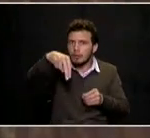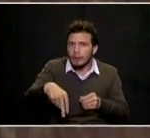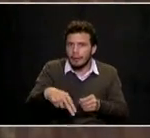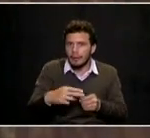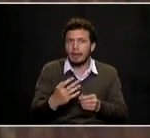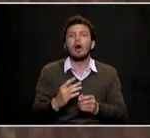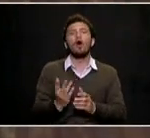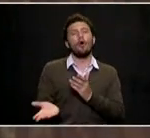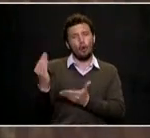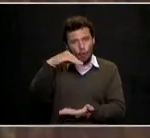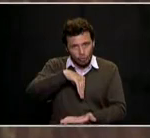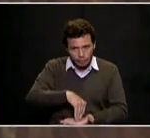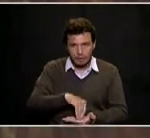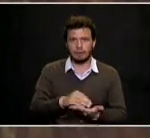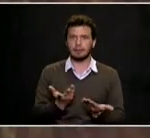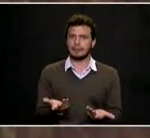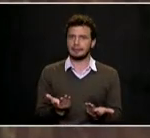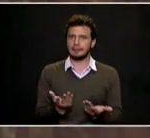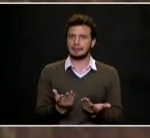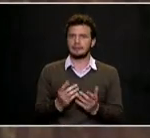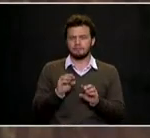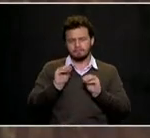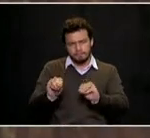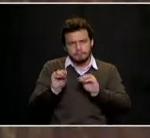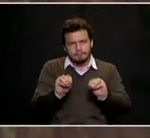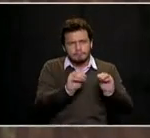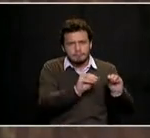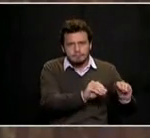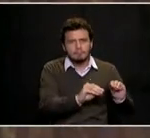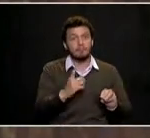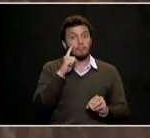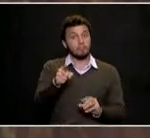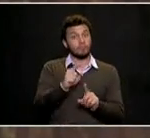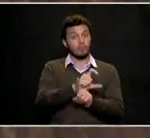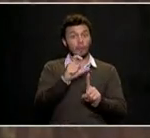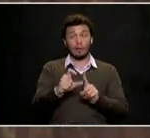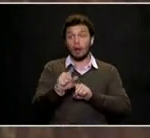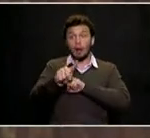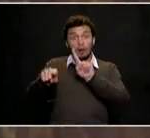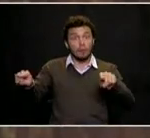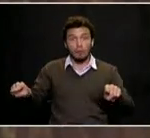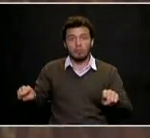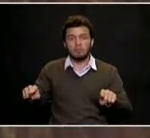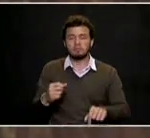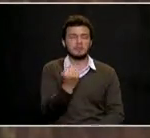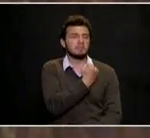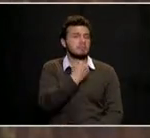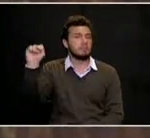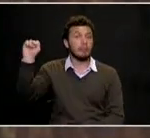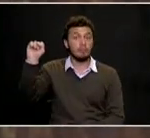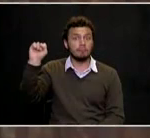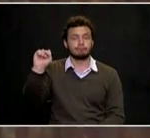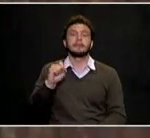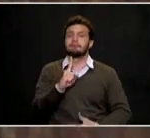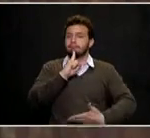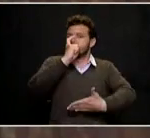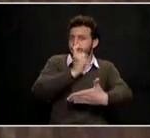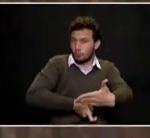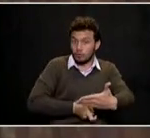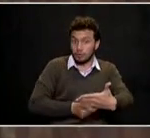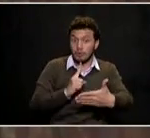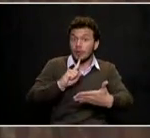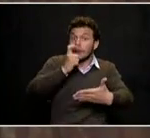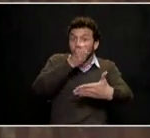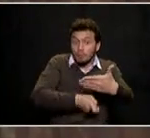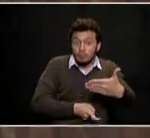como esa cultura la vamos a implementar durante un tiempo aquellas personas que no hagan caso pues los vamos a sancionar porque la sanción también es